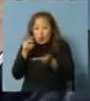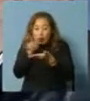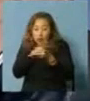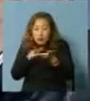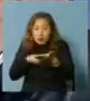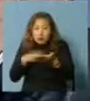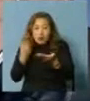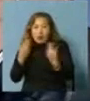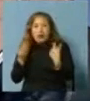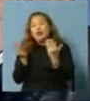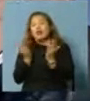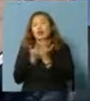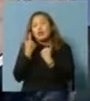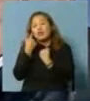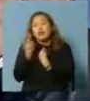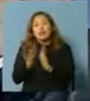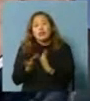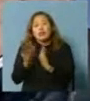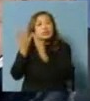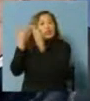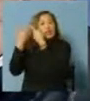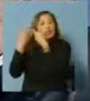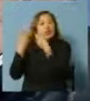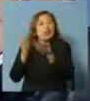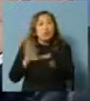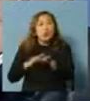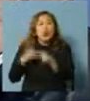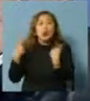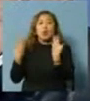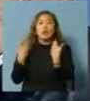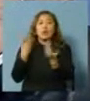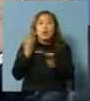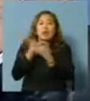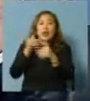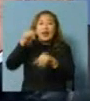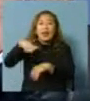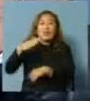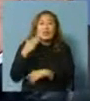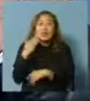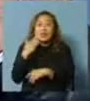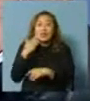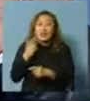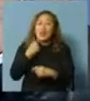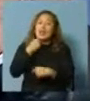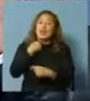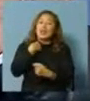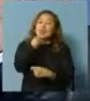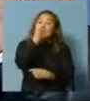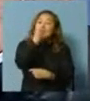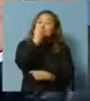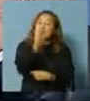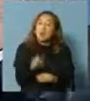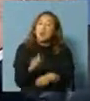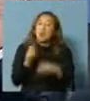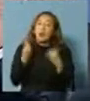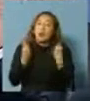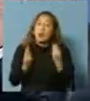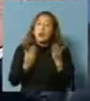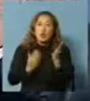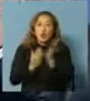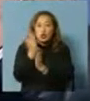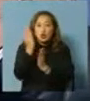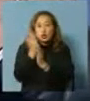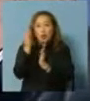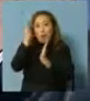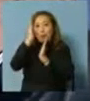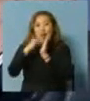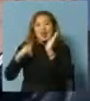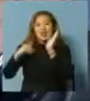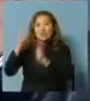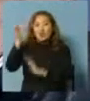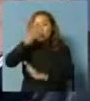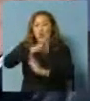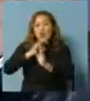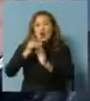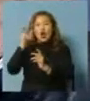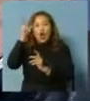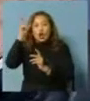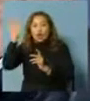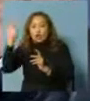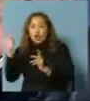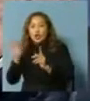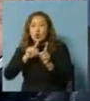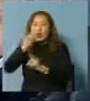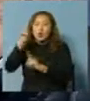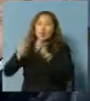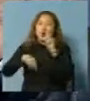se lo planteé y voy a ver si esta tarde ya le puedo llevar la respuesta, que es para seguir blanqueando, porque algunos recibieron